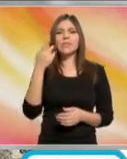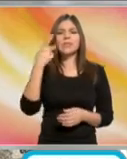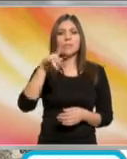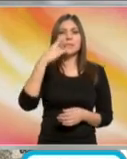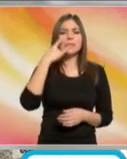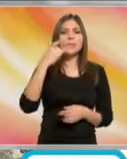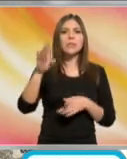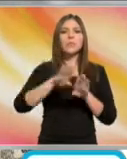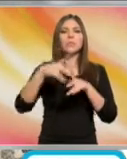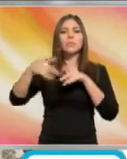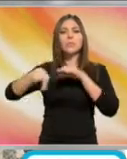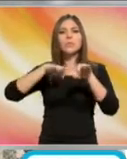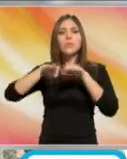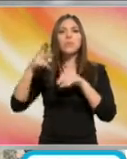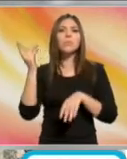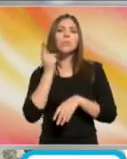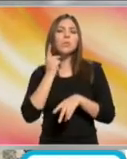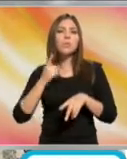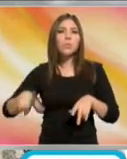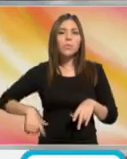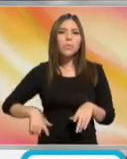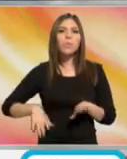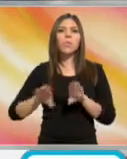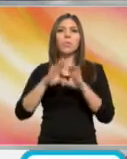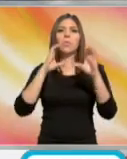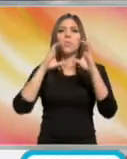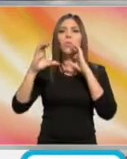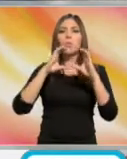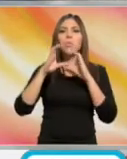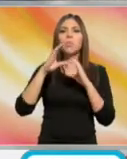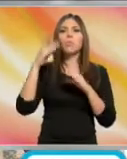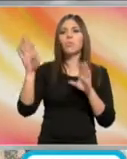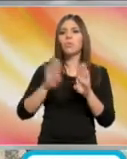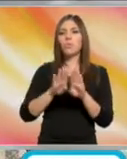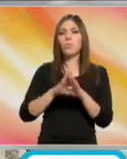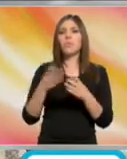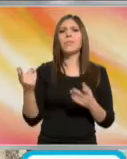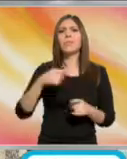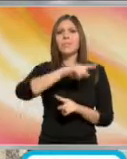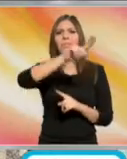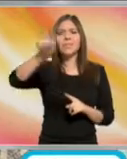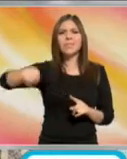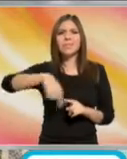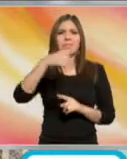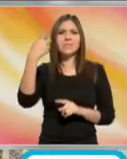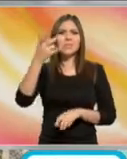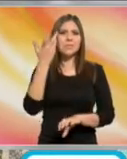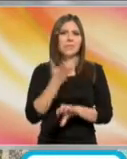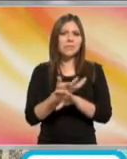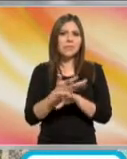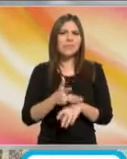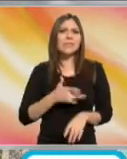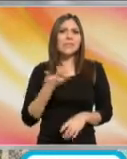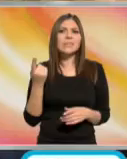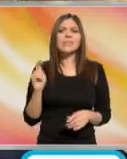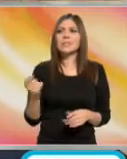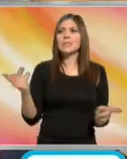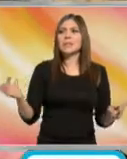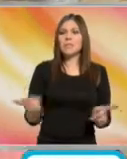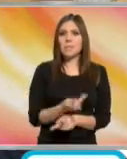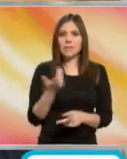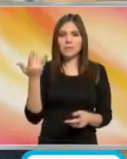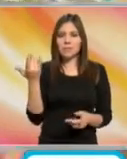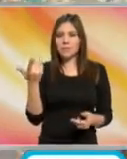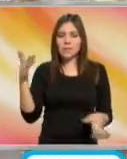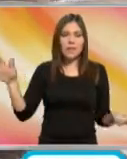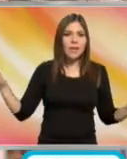de comunicarse, de llevarse. ¿Qué opina el pueblo norteamericano? ¿No sienten como que les dieron una sacudida? Así es. Pues el